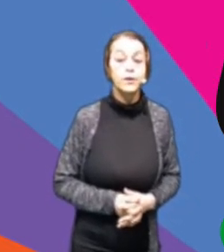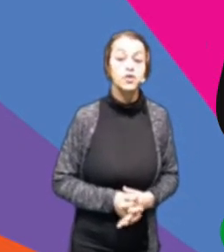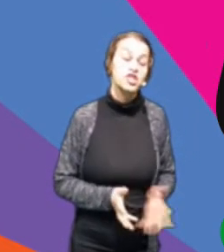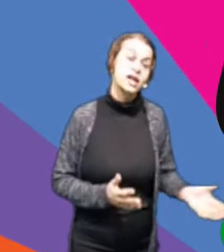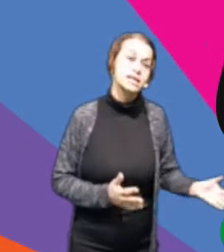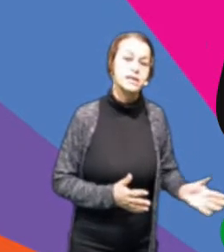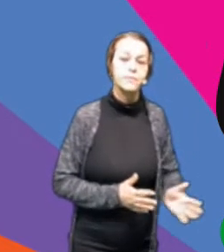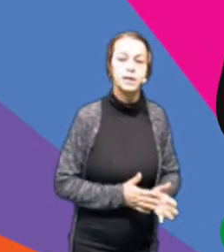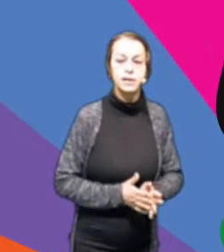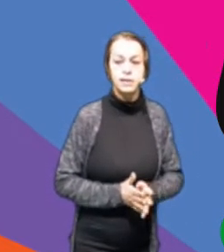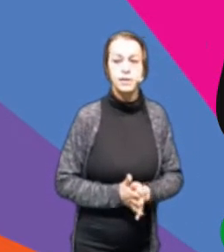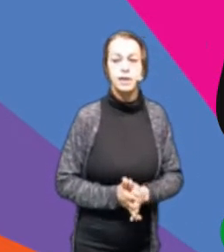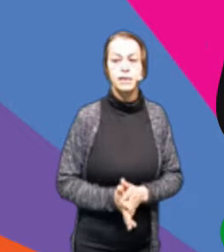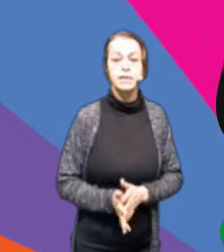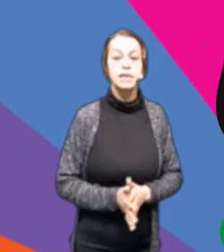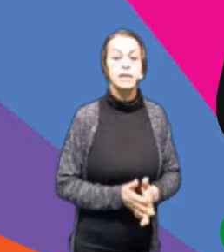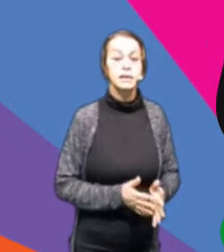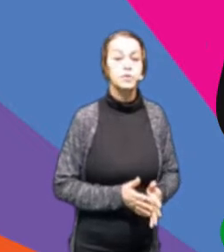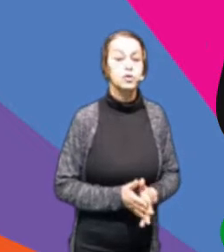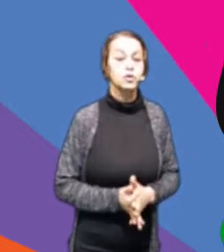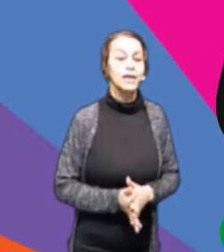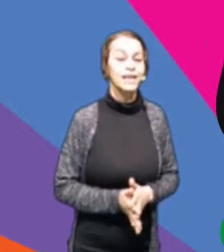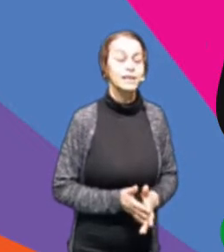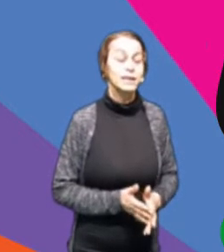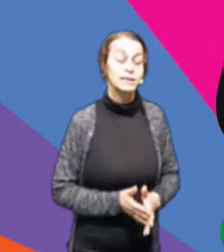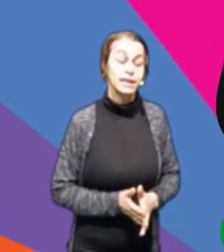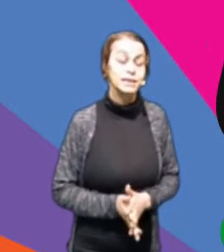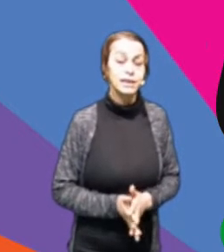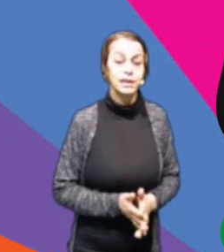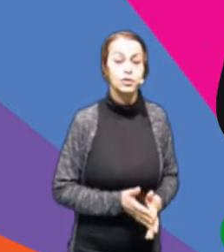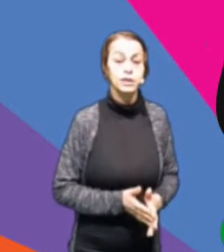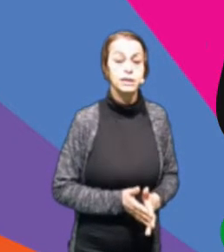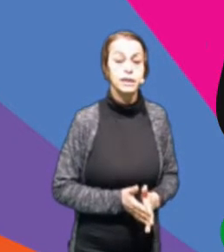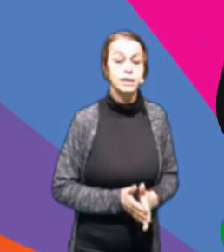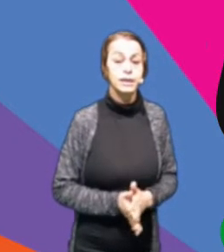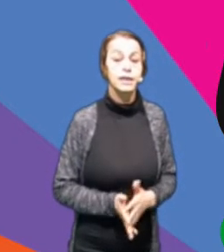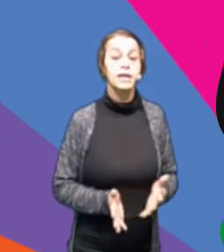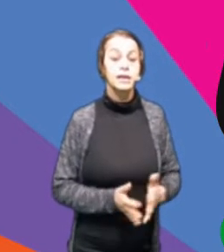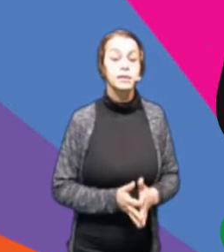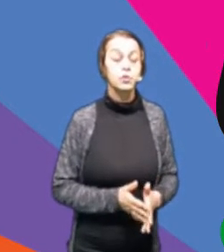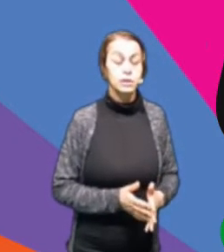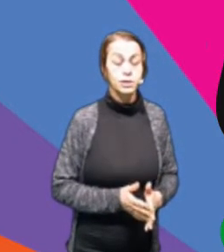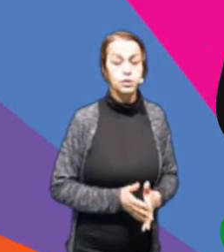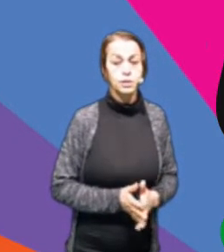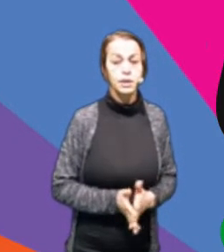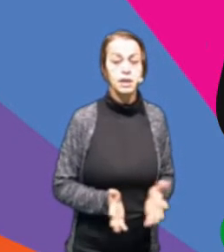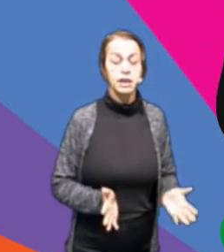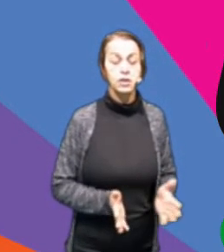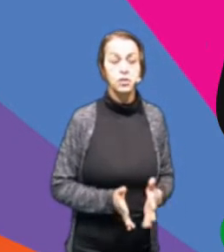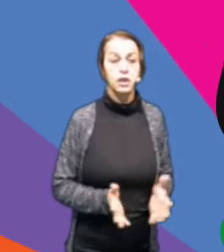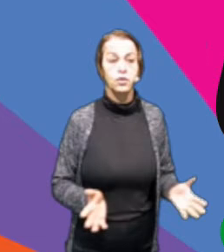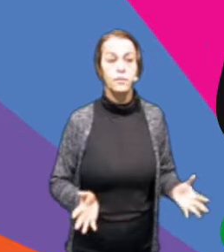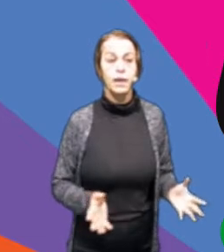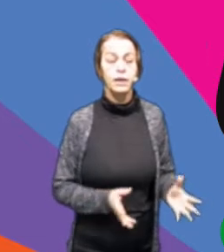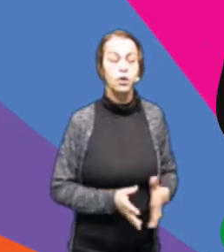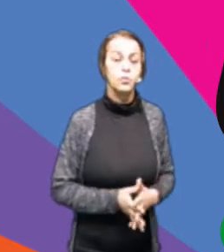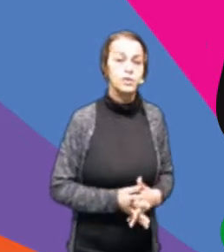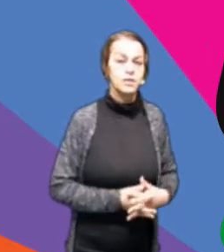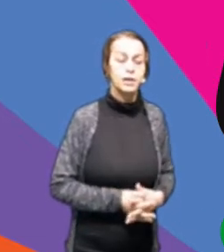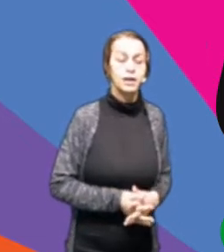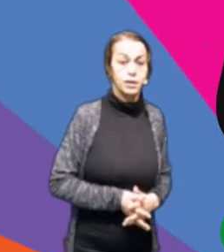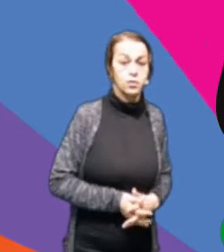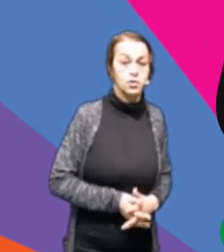ya hace varias semanas. Reportó las agencias de noticias están reportando también esto, que no va, como